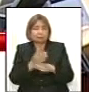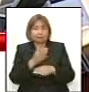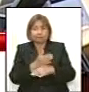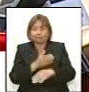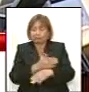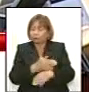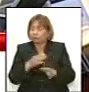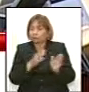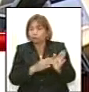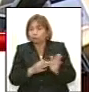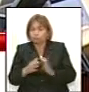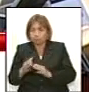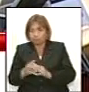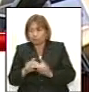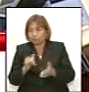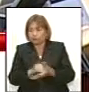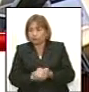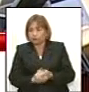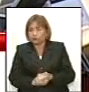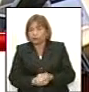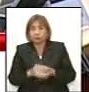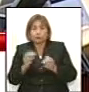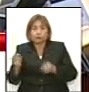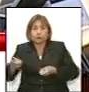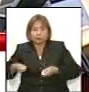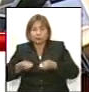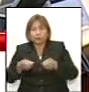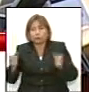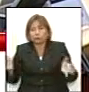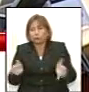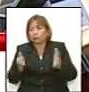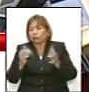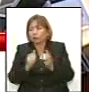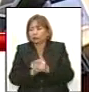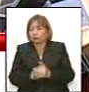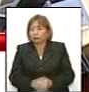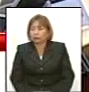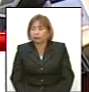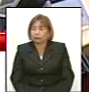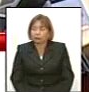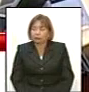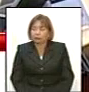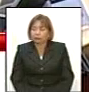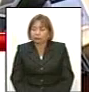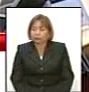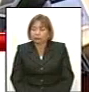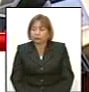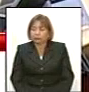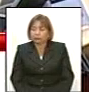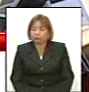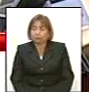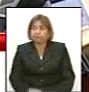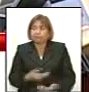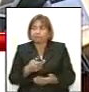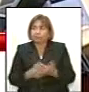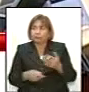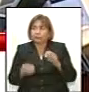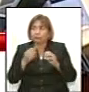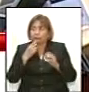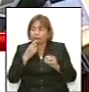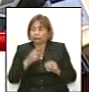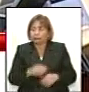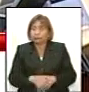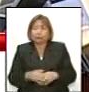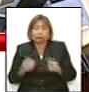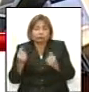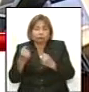son los proyectos que quisieran que sean impulsados e incorporados, ¿no? De hecho, uno de los principales acuerdos que logramos a través de esa comisión